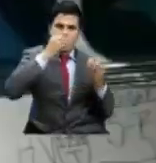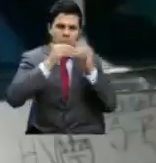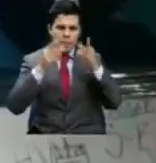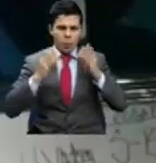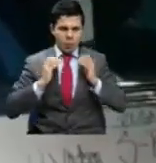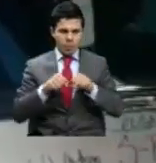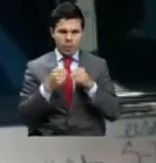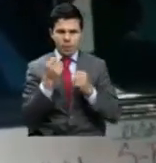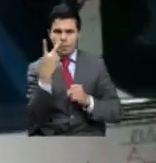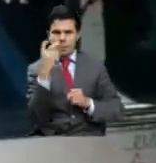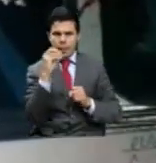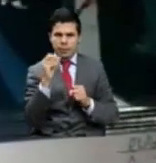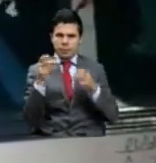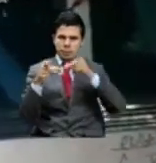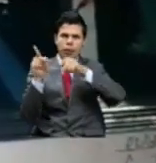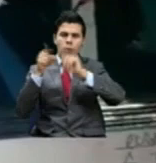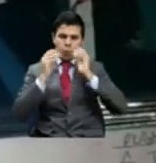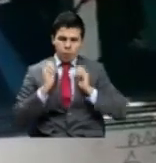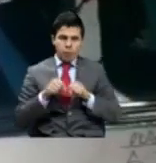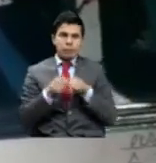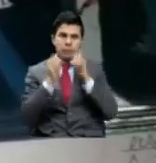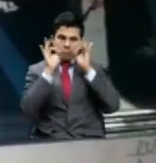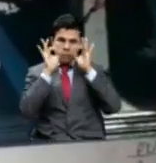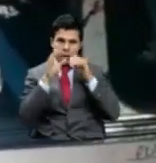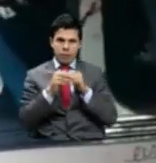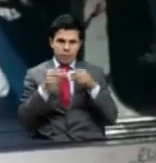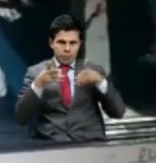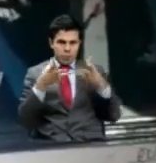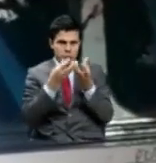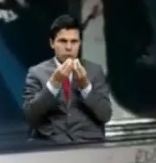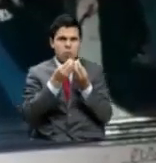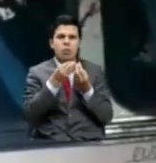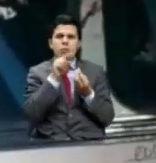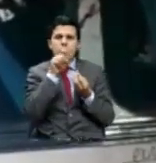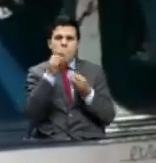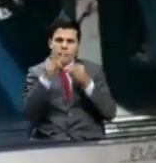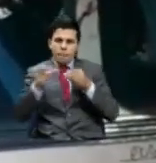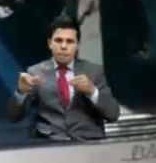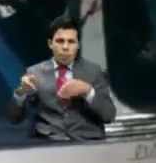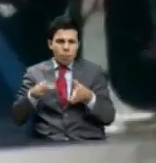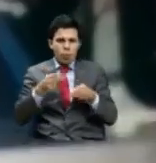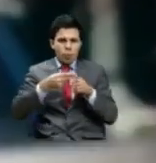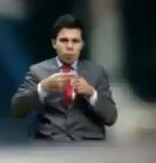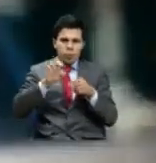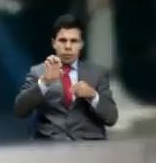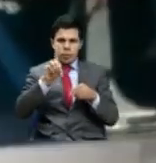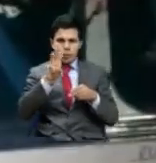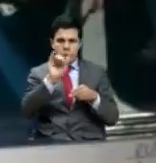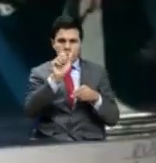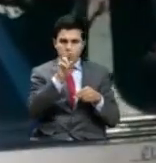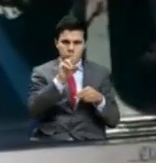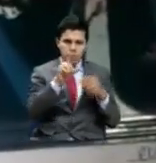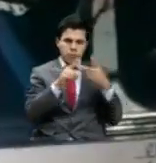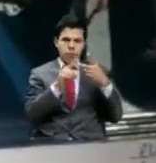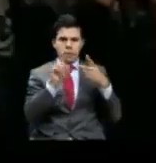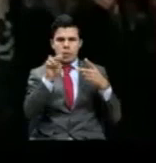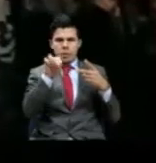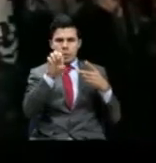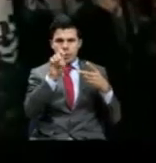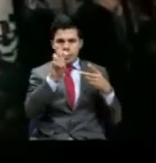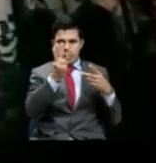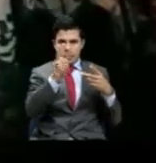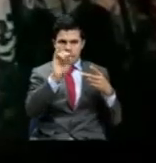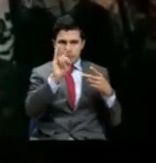heridas, algunas de ellas de gravedad. Los hinchas muertos en el accidente fueron identificados como Edwardson Villa y Negui Alexander